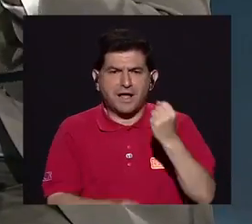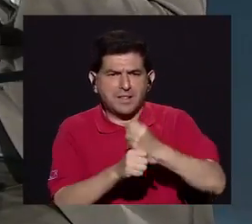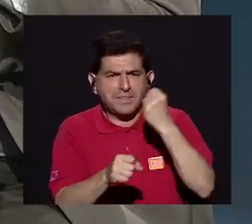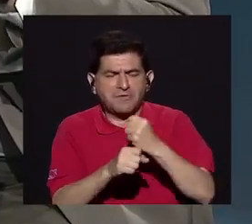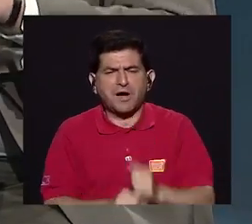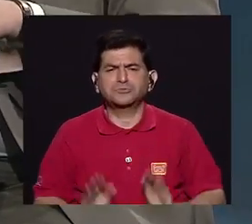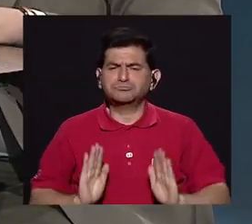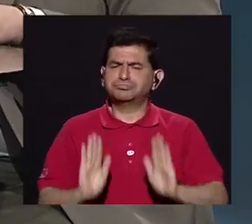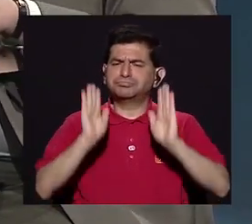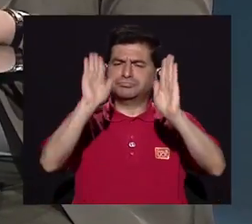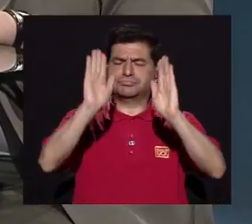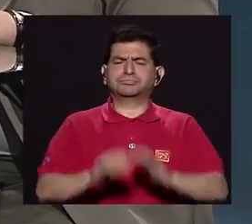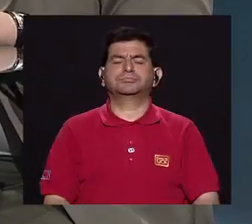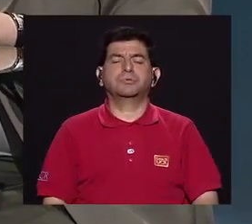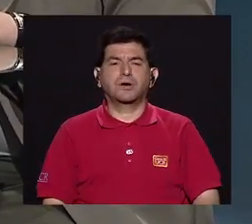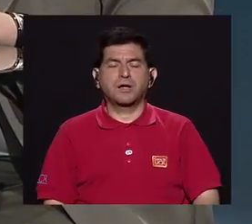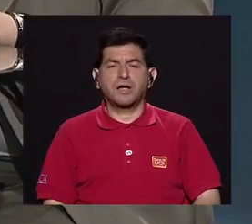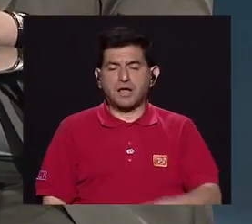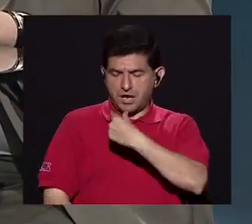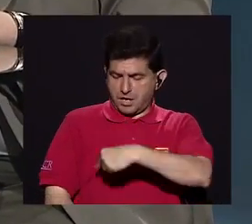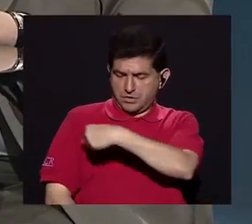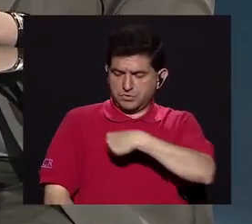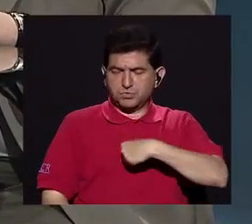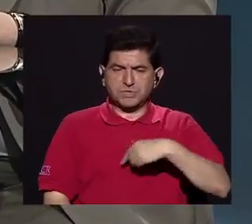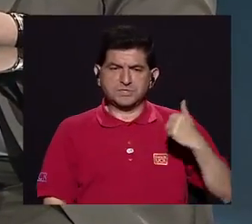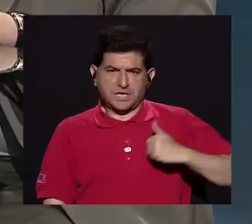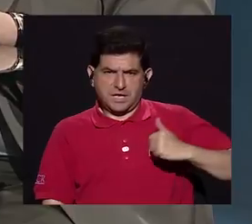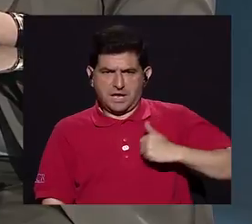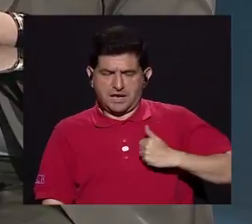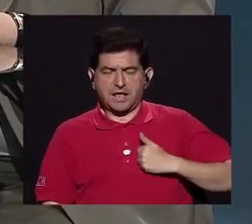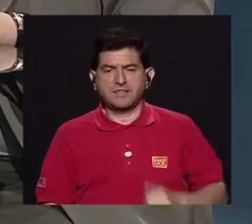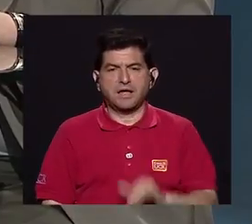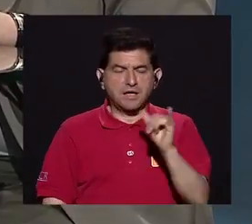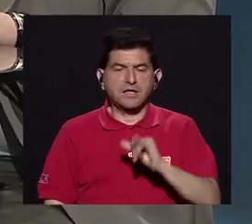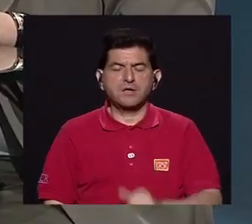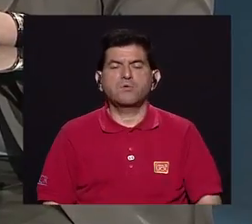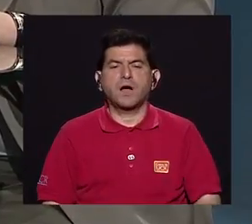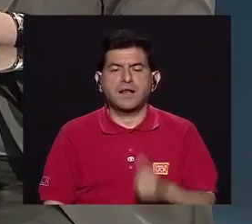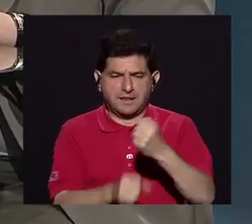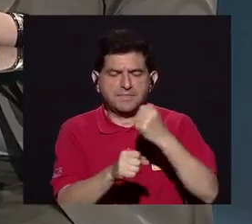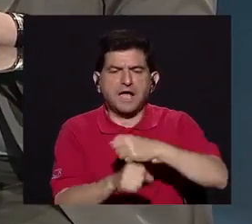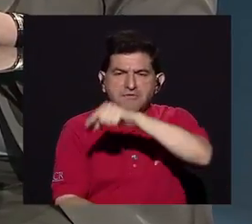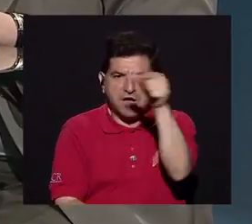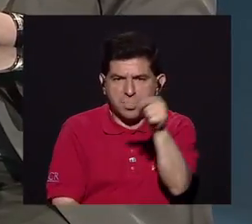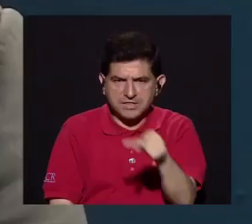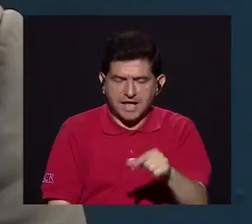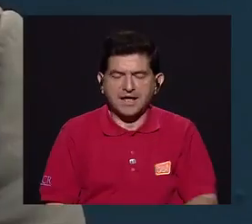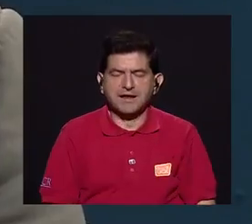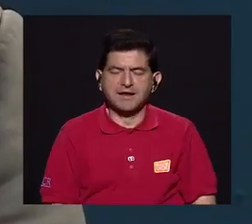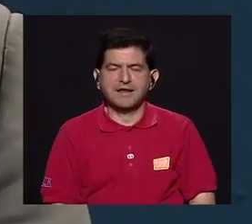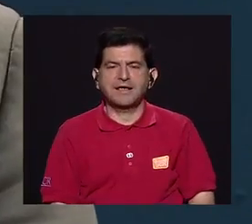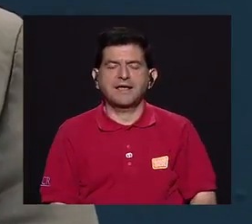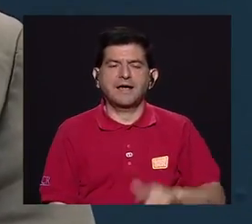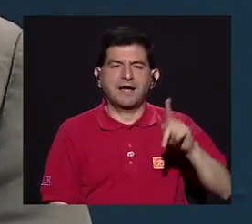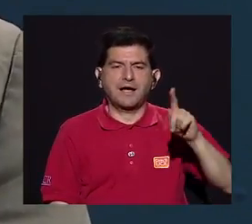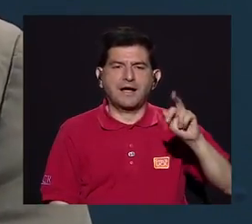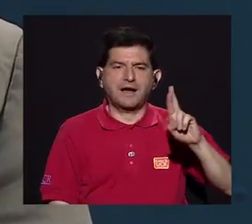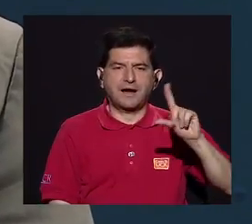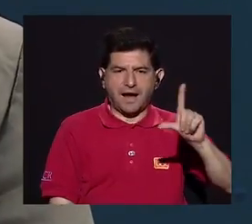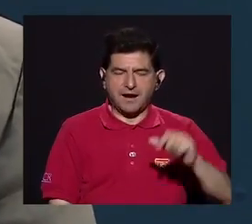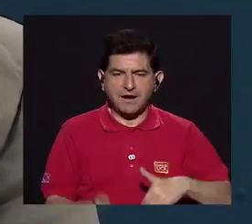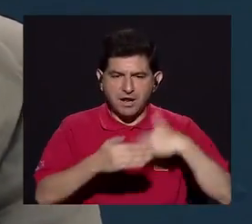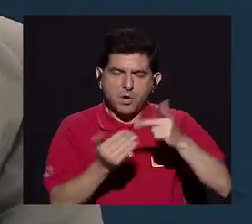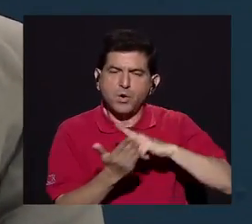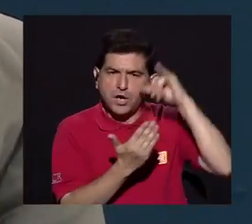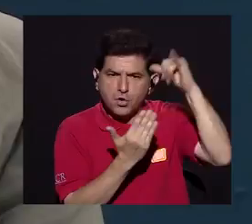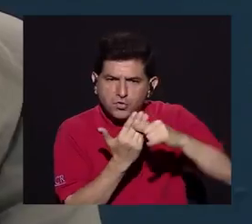trabajos exquisitos, sobre todo en Suiza y Canadá. Yo destacaría también su papel en Italia. Carl, ¿cómo llegamos después